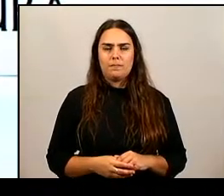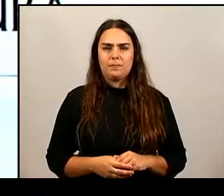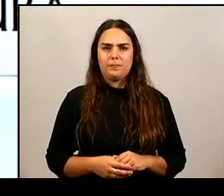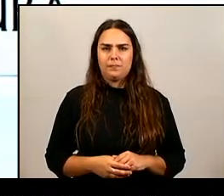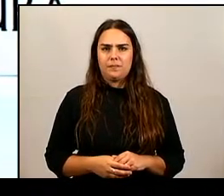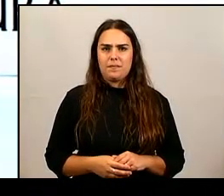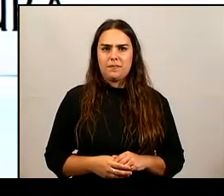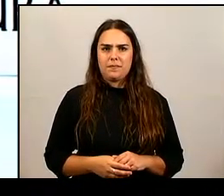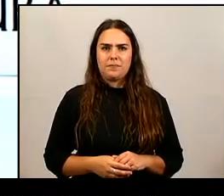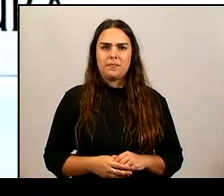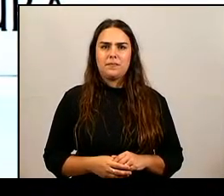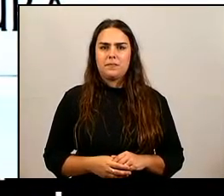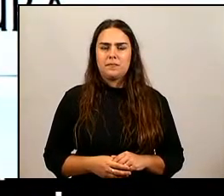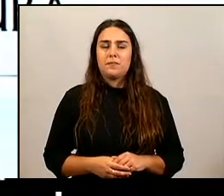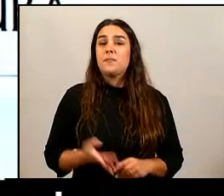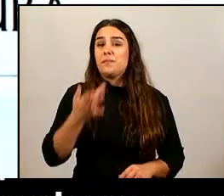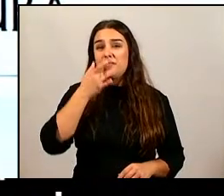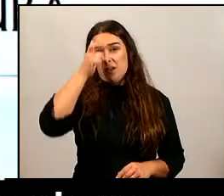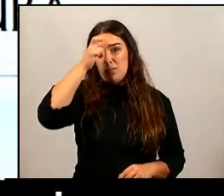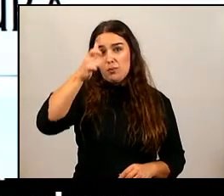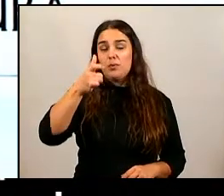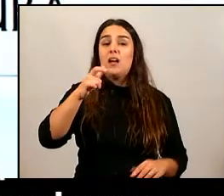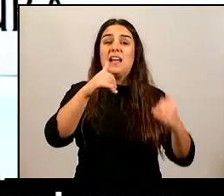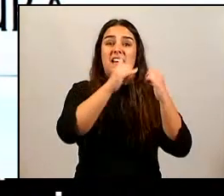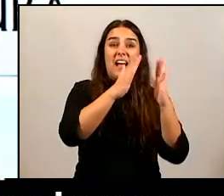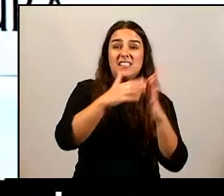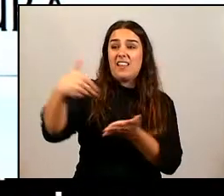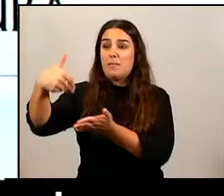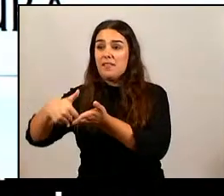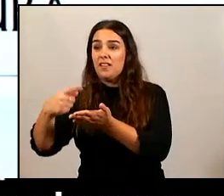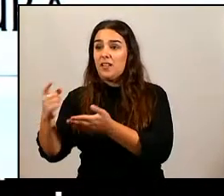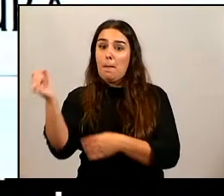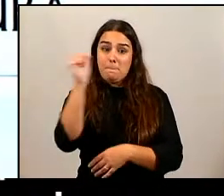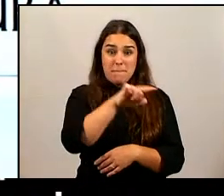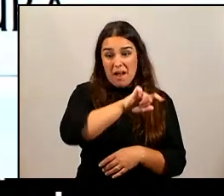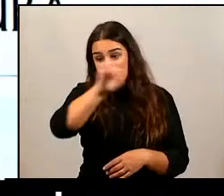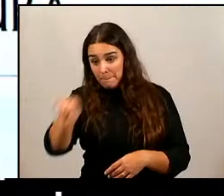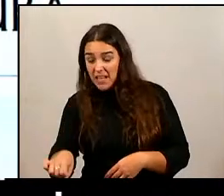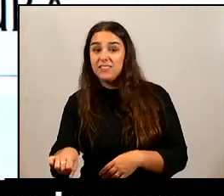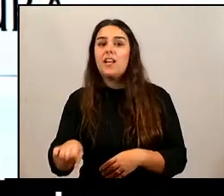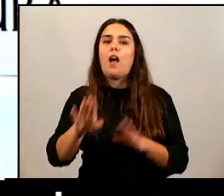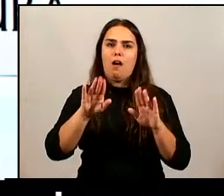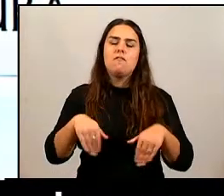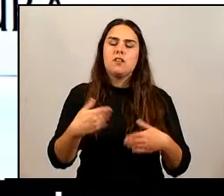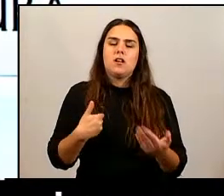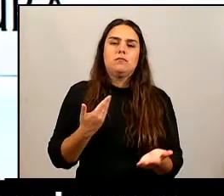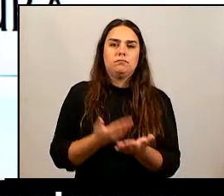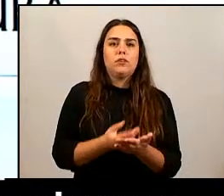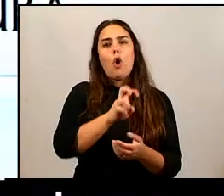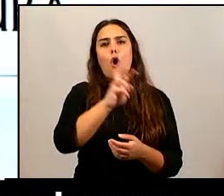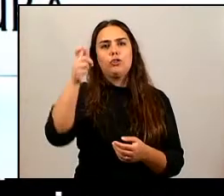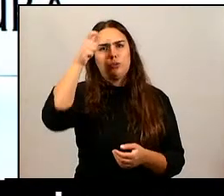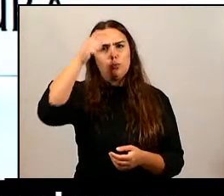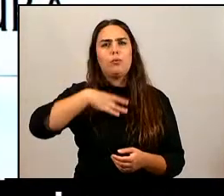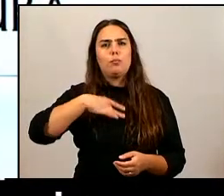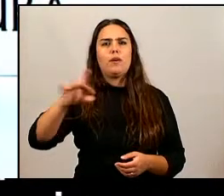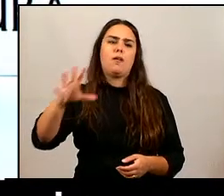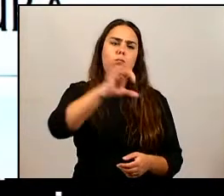En caso de que un municipio cuente con más viviendas que demandantes, se podrían adjudicar a solicitantes de otras poblaciones.